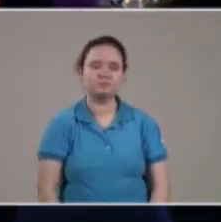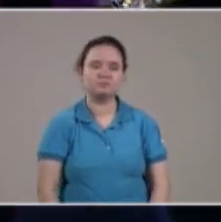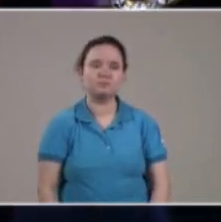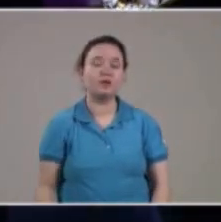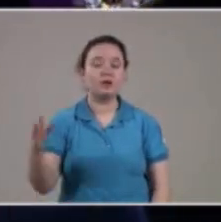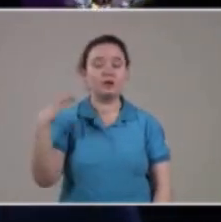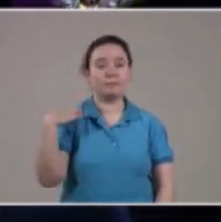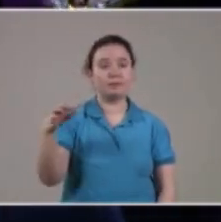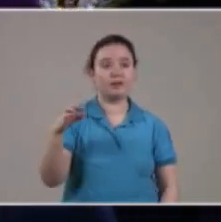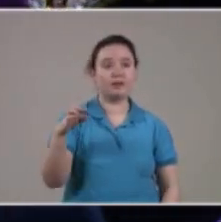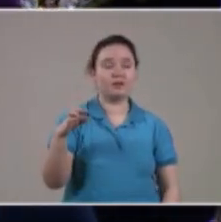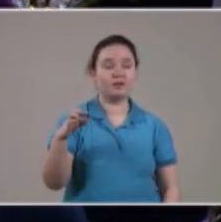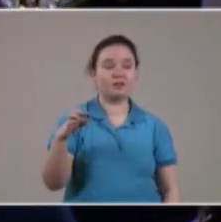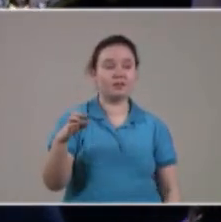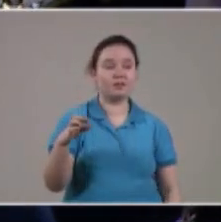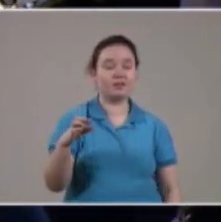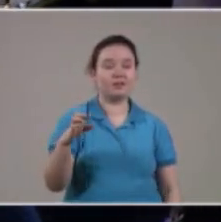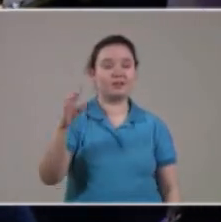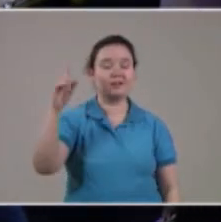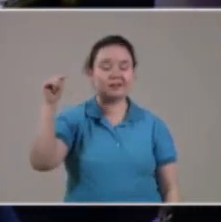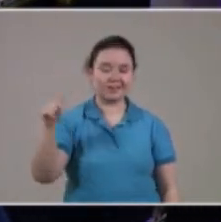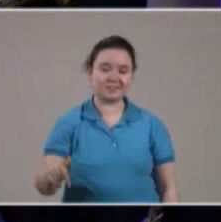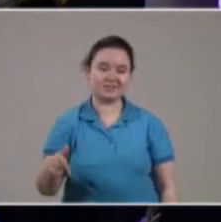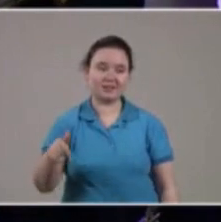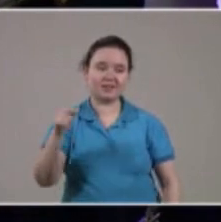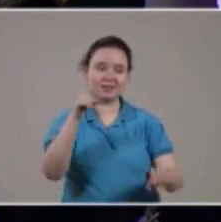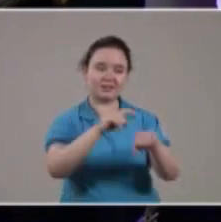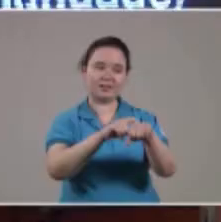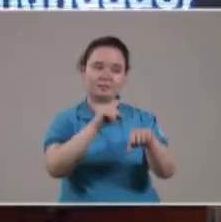Para los Davides modernos,